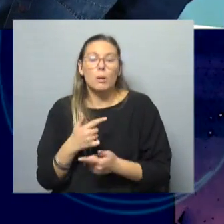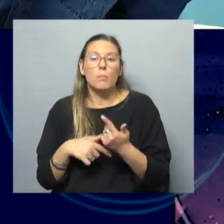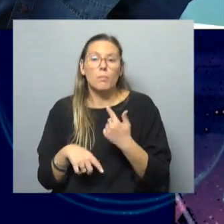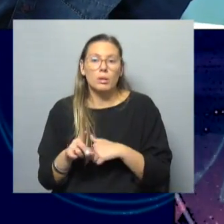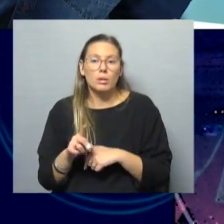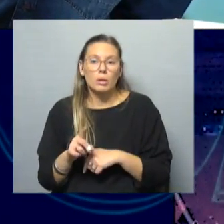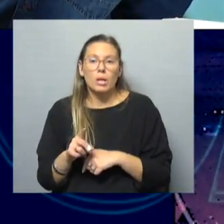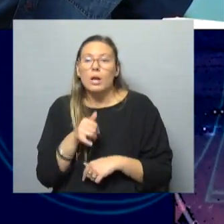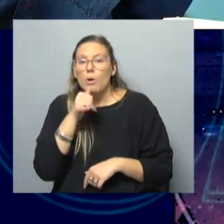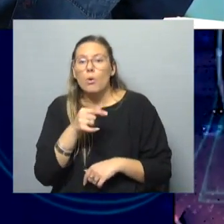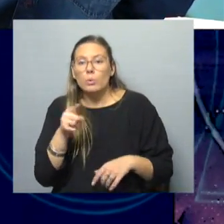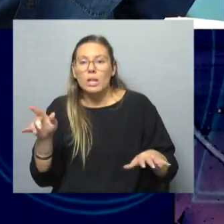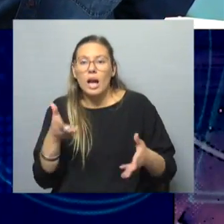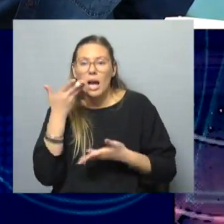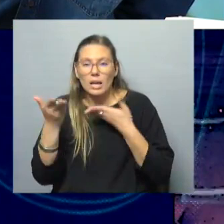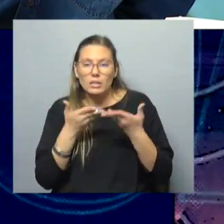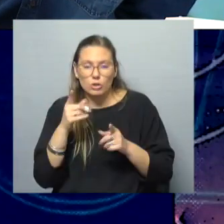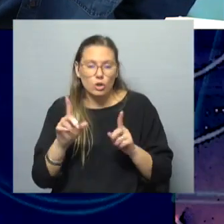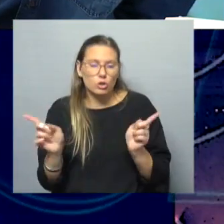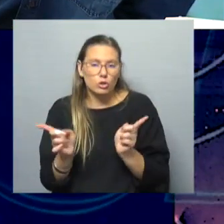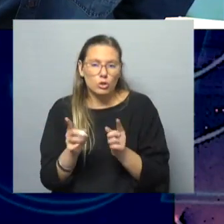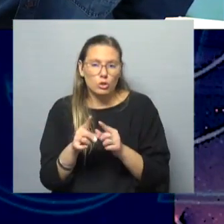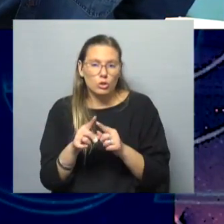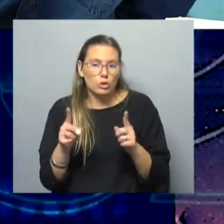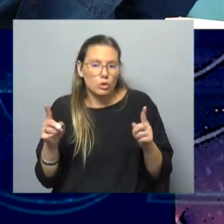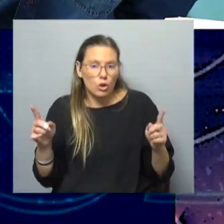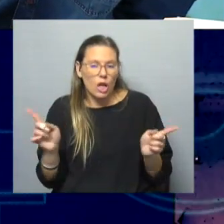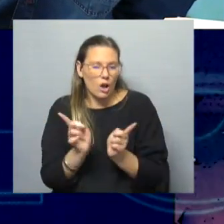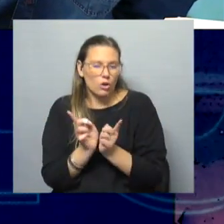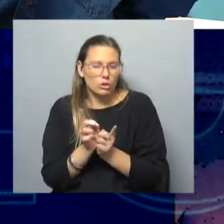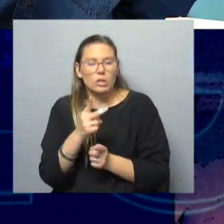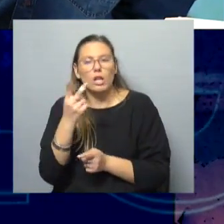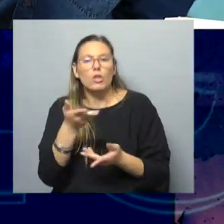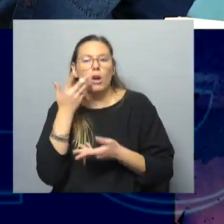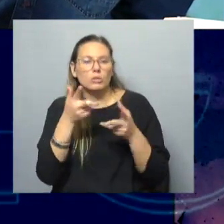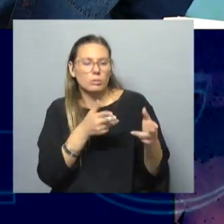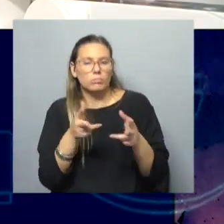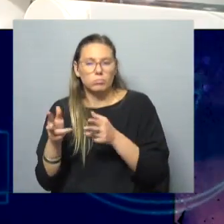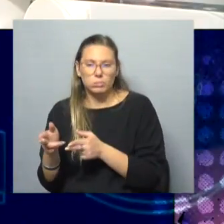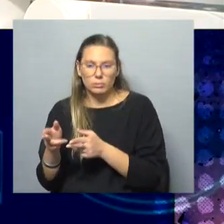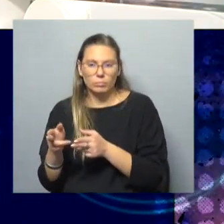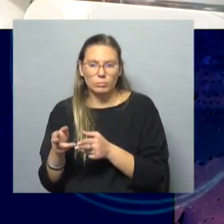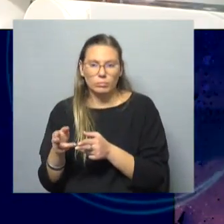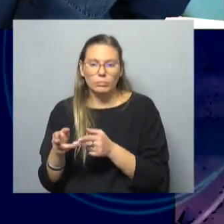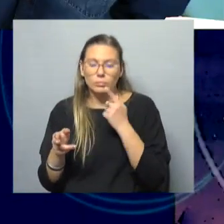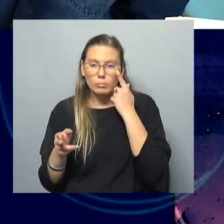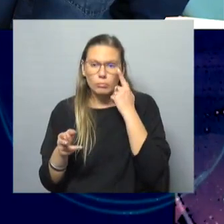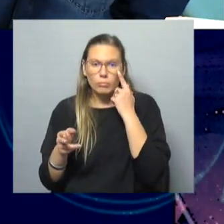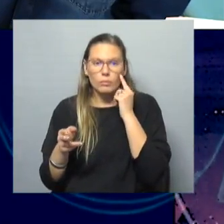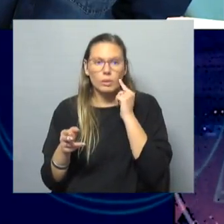en el relato hay una canción entera que es muy cortita y luego dos tramos de canciones. Y me, por ejemplo, opté, ¿no? Es la que está entera. Sí, y